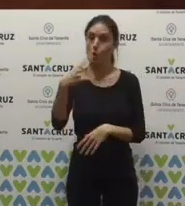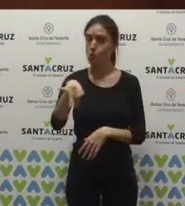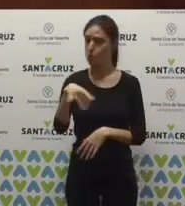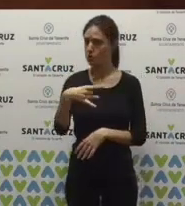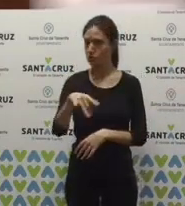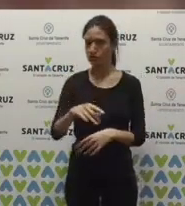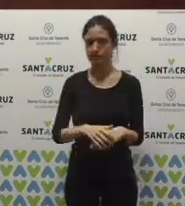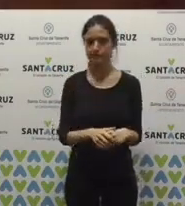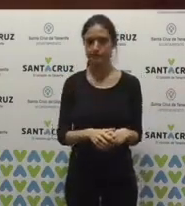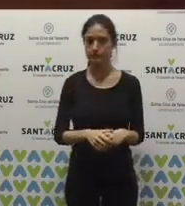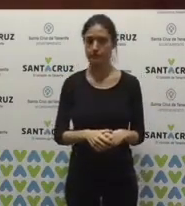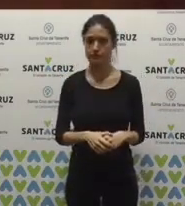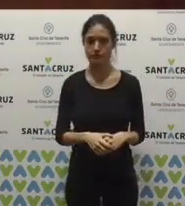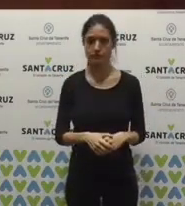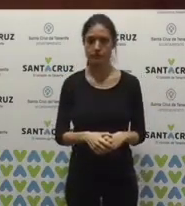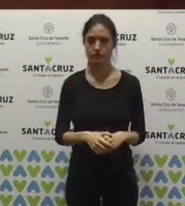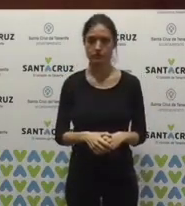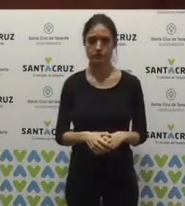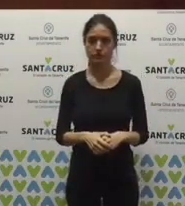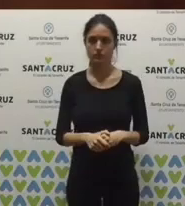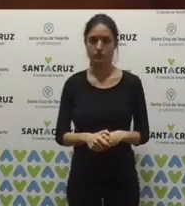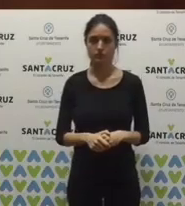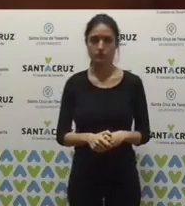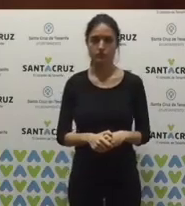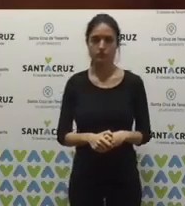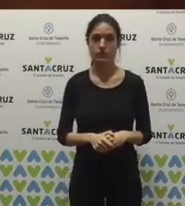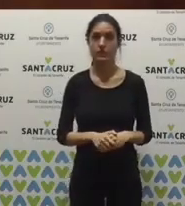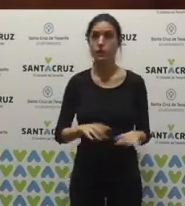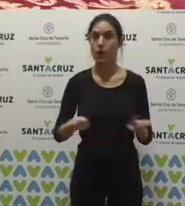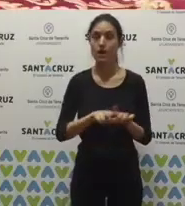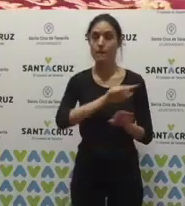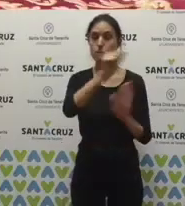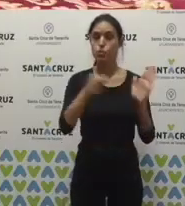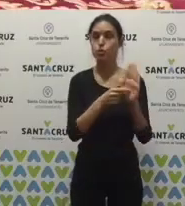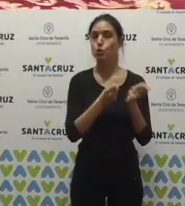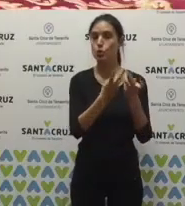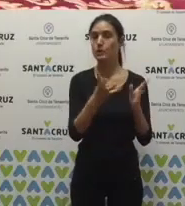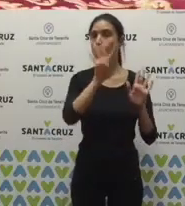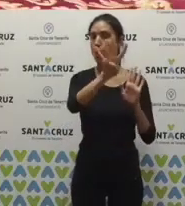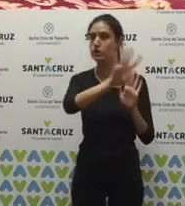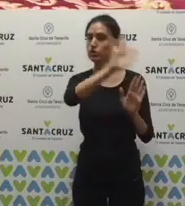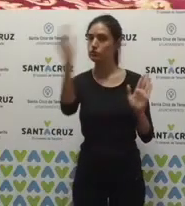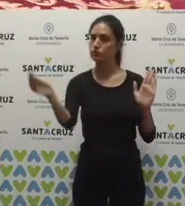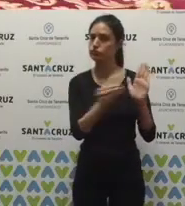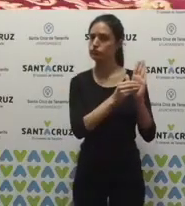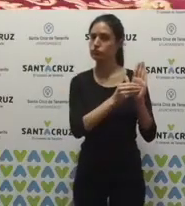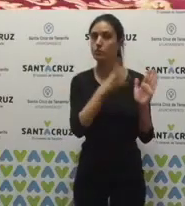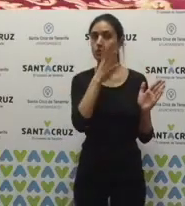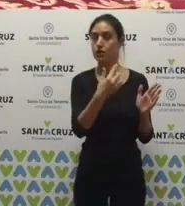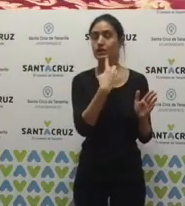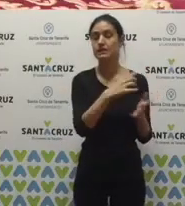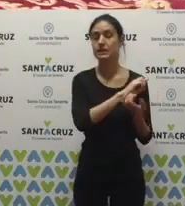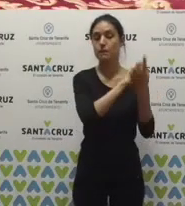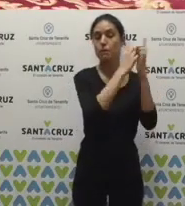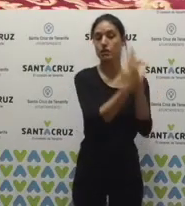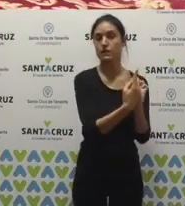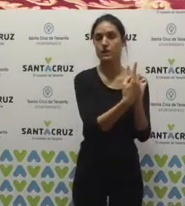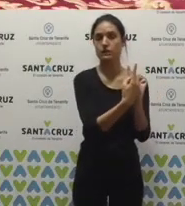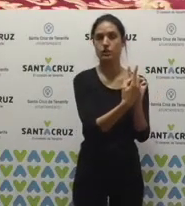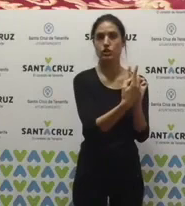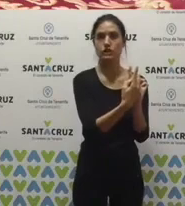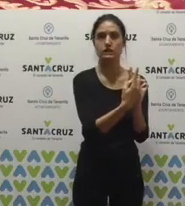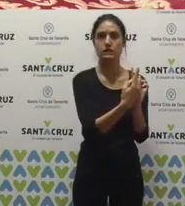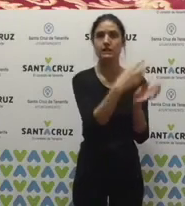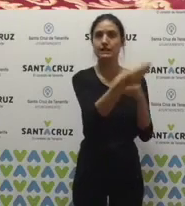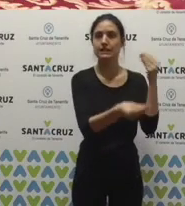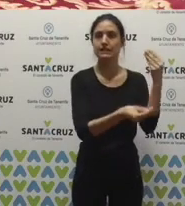que se haga que incluya el punto 4 que únicamente hace referencia a que las modificaciones normativas se